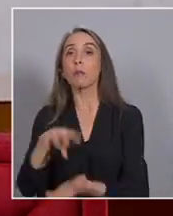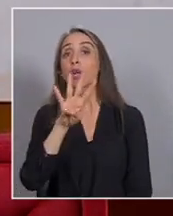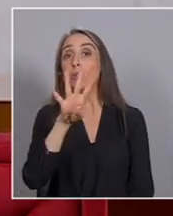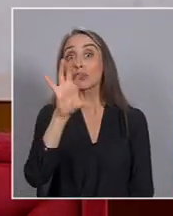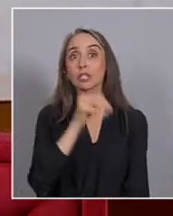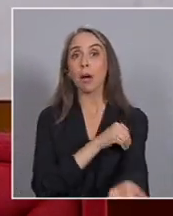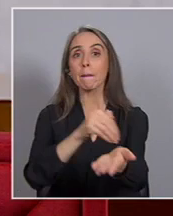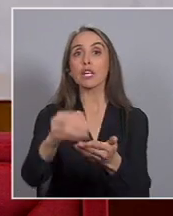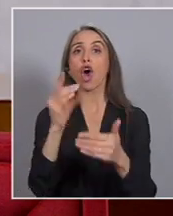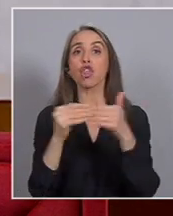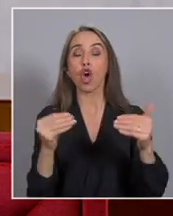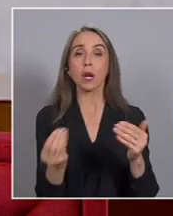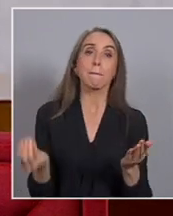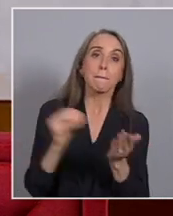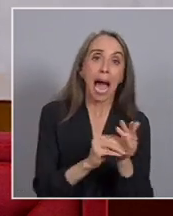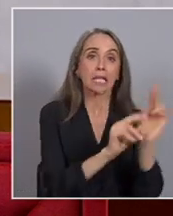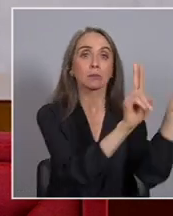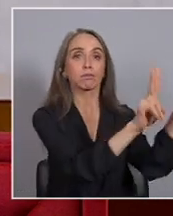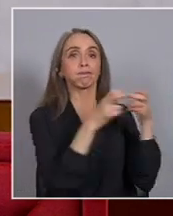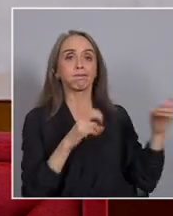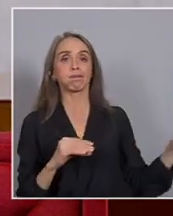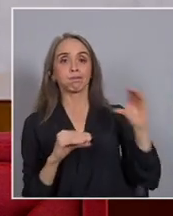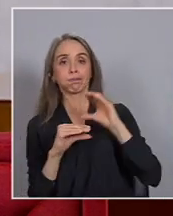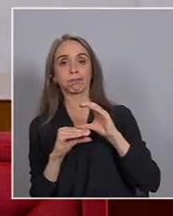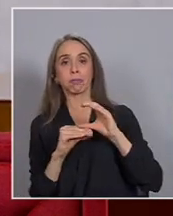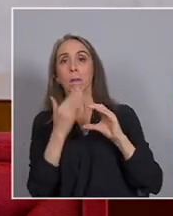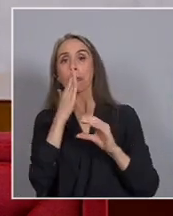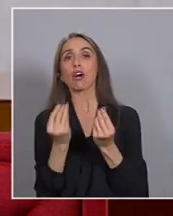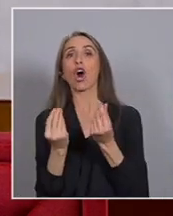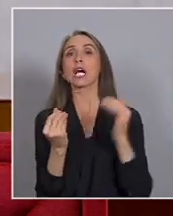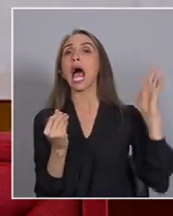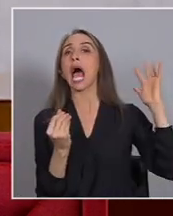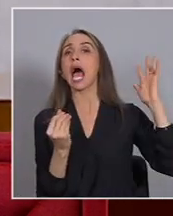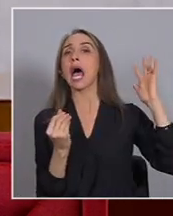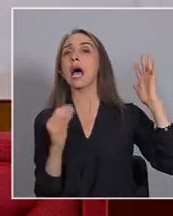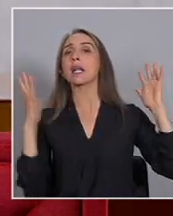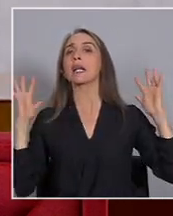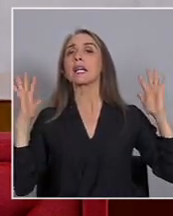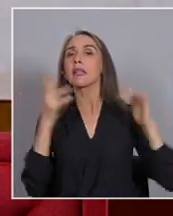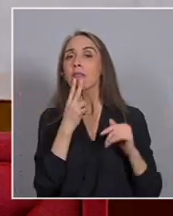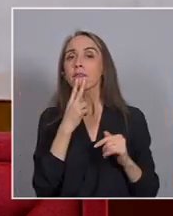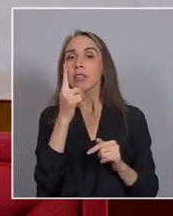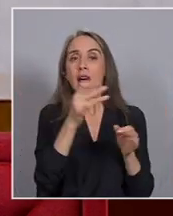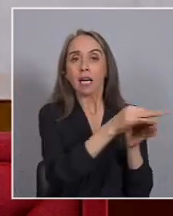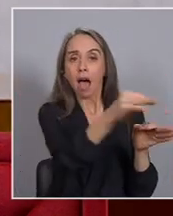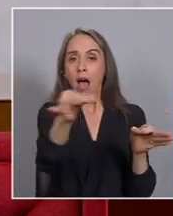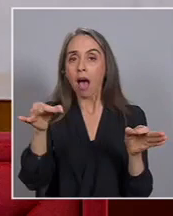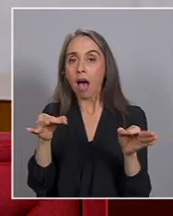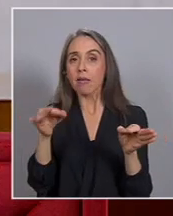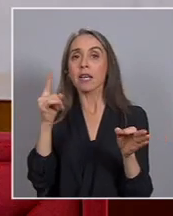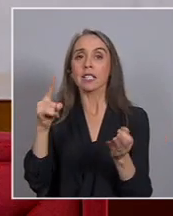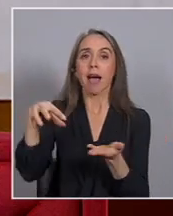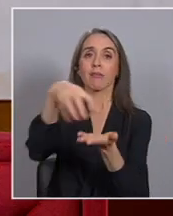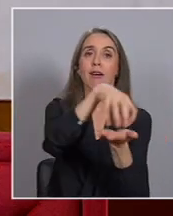450 millones de dólares adicionales para mejorar la calidad de vida de los territorios y las comunas.